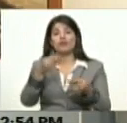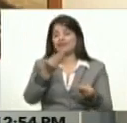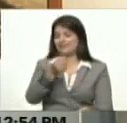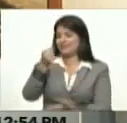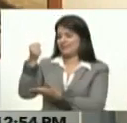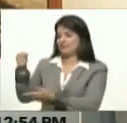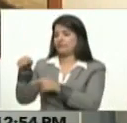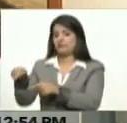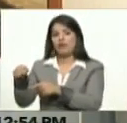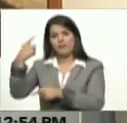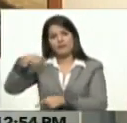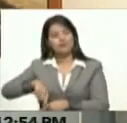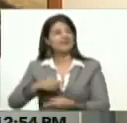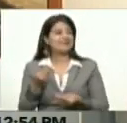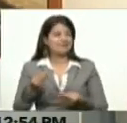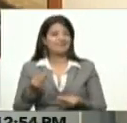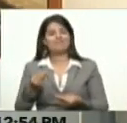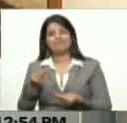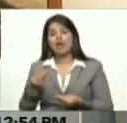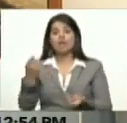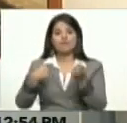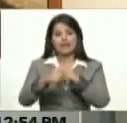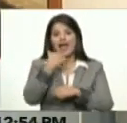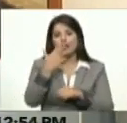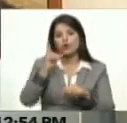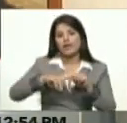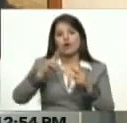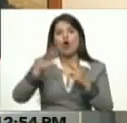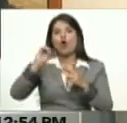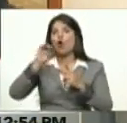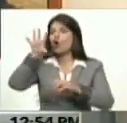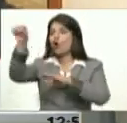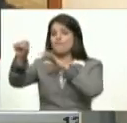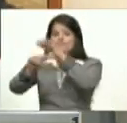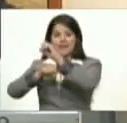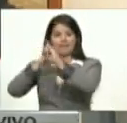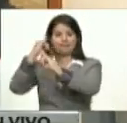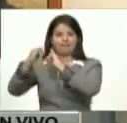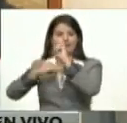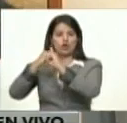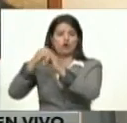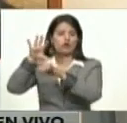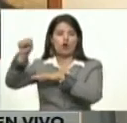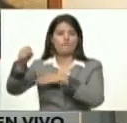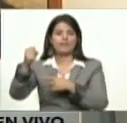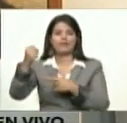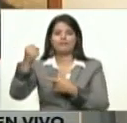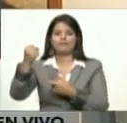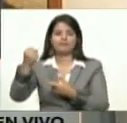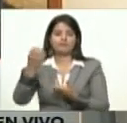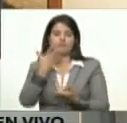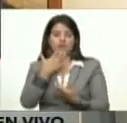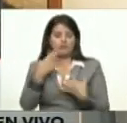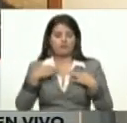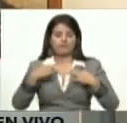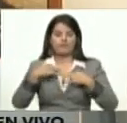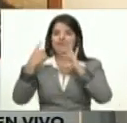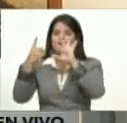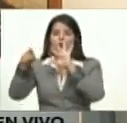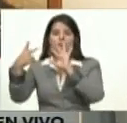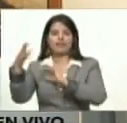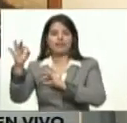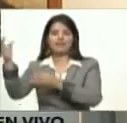uso ilegal de esa divisa, quien importe un producto a 6.30, por ejemplo, y luego lo